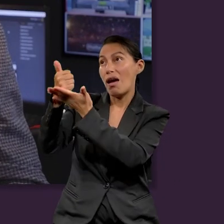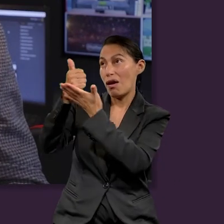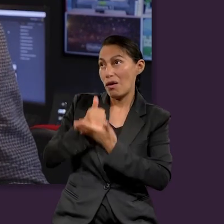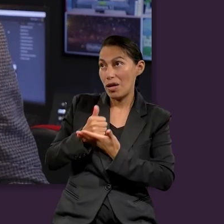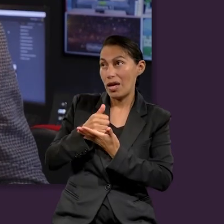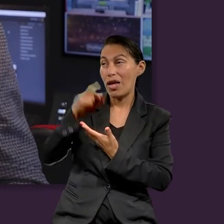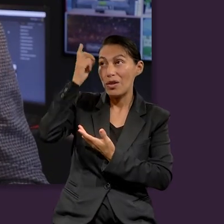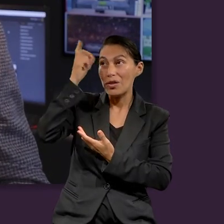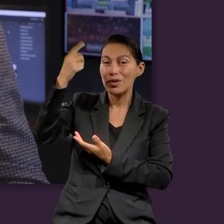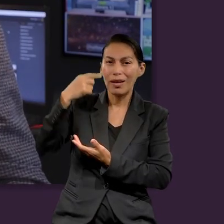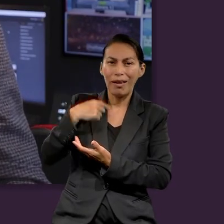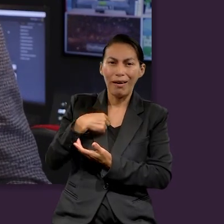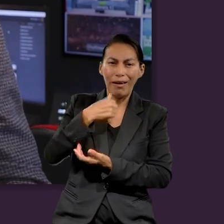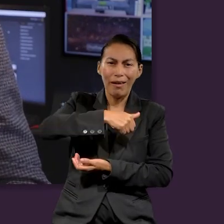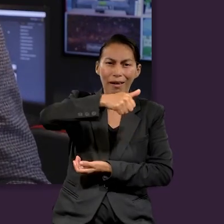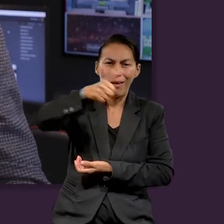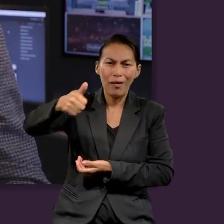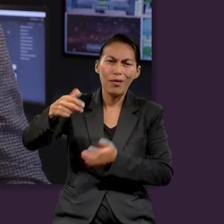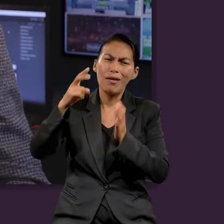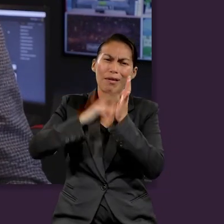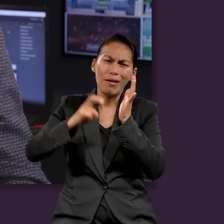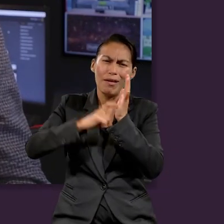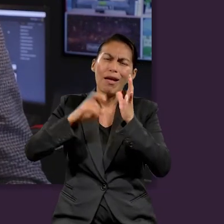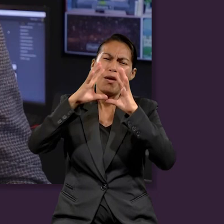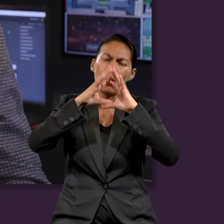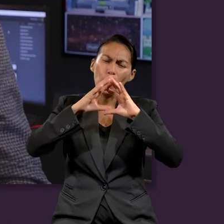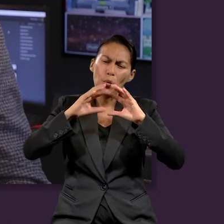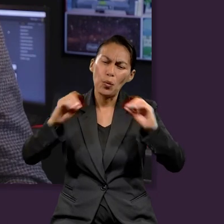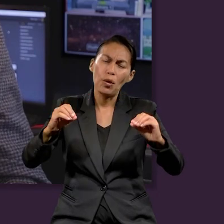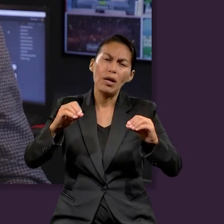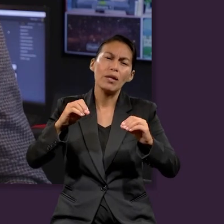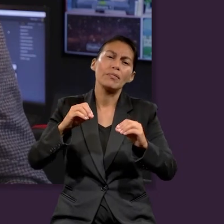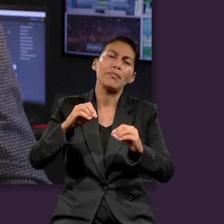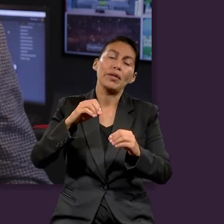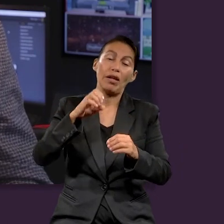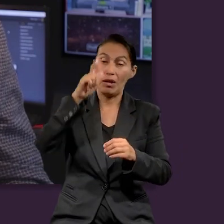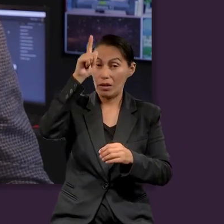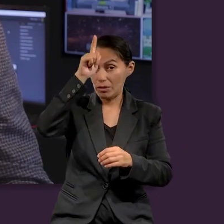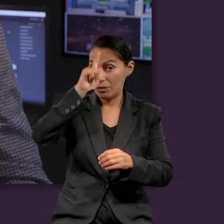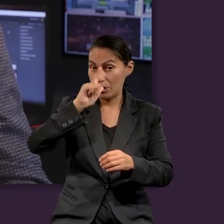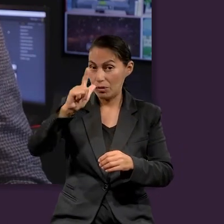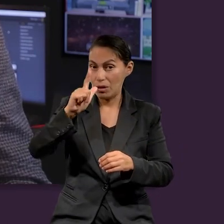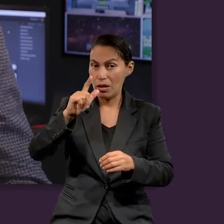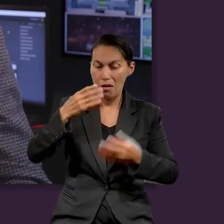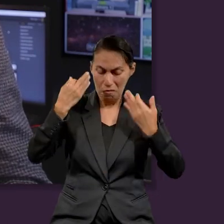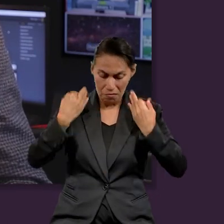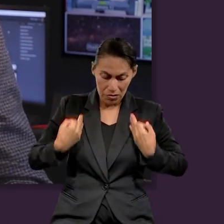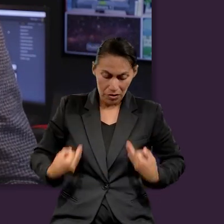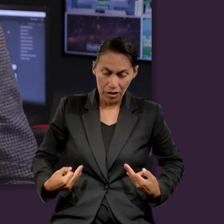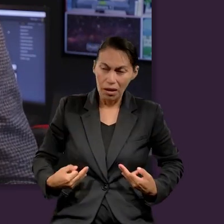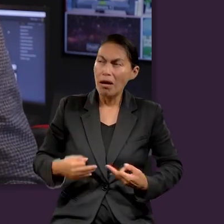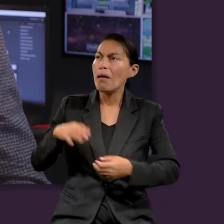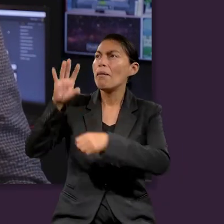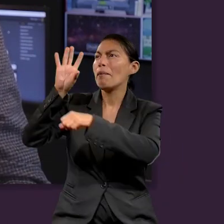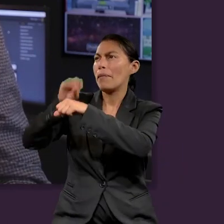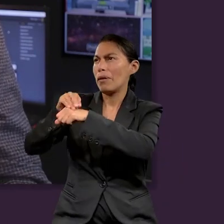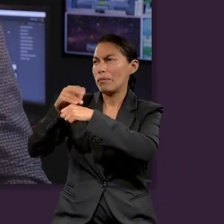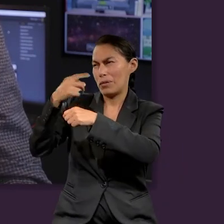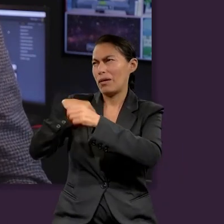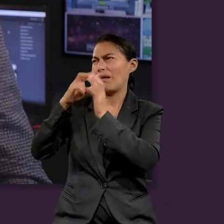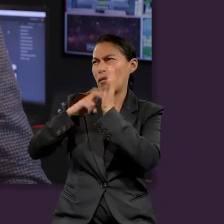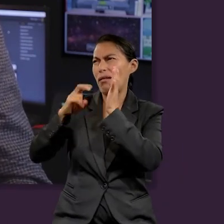ayudarnos a nosotros entender que Dios quiere sanarnos primero espiritualmente y después físicamente